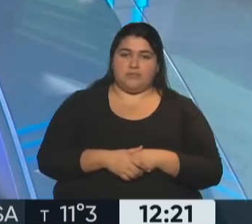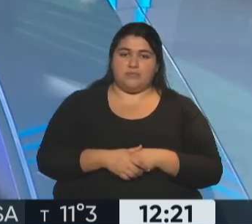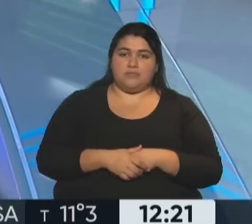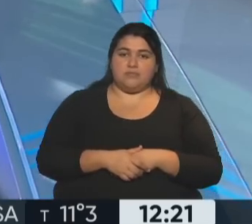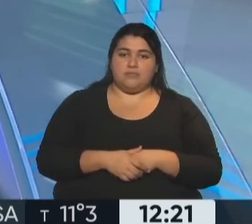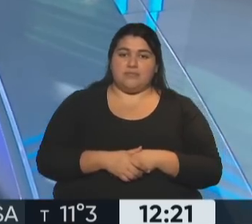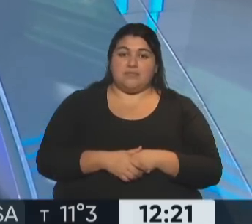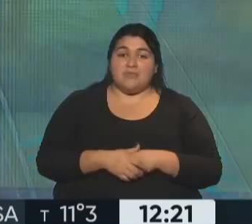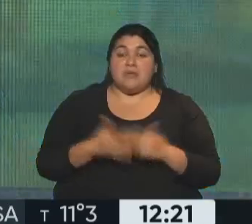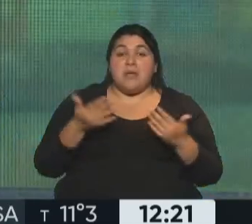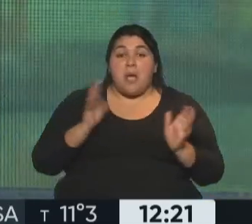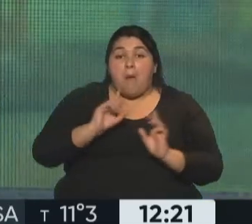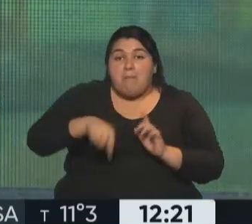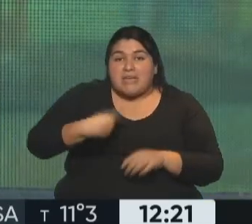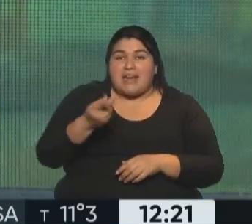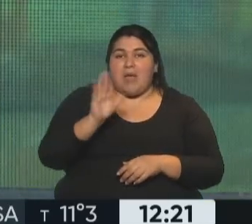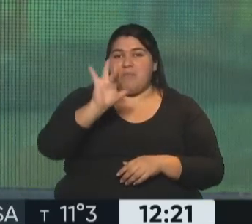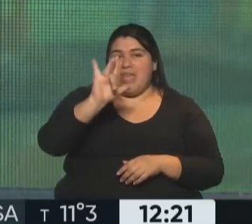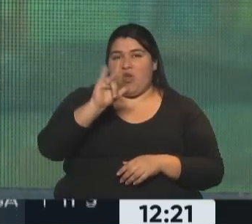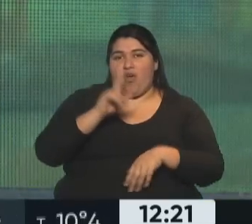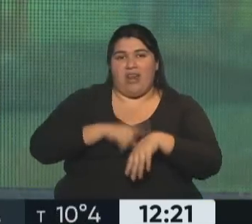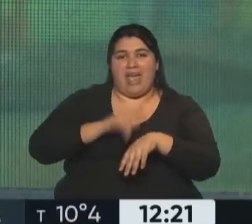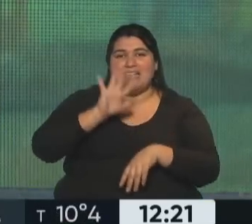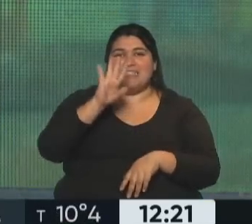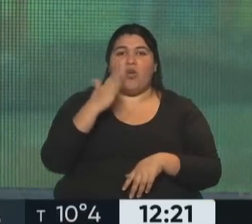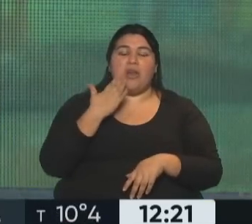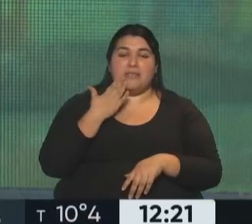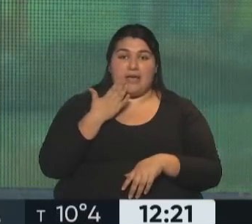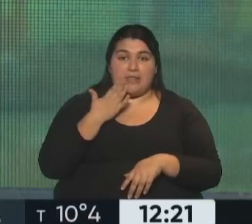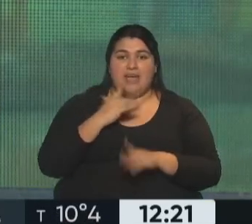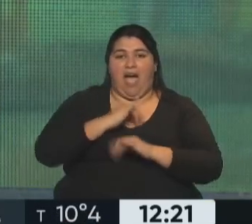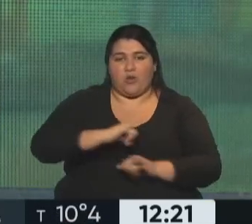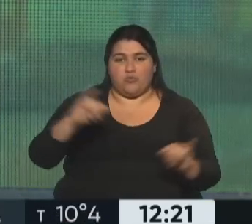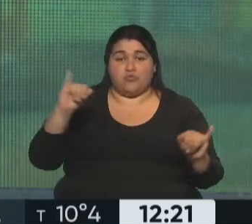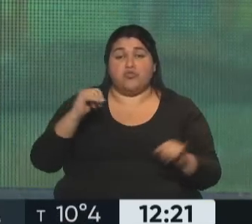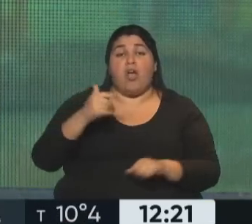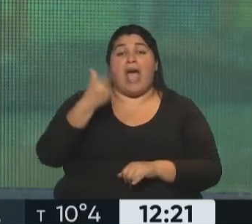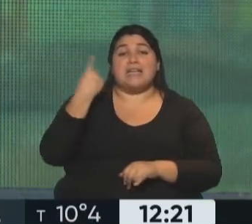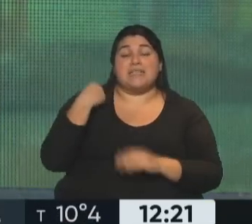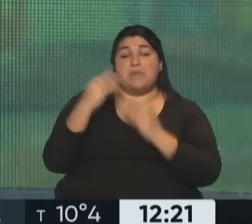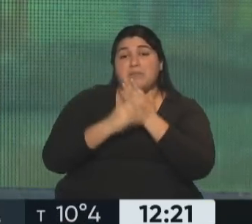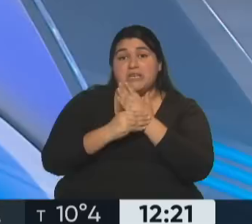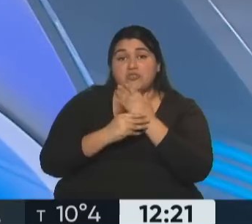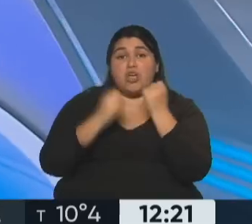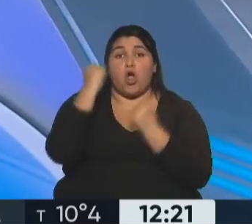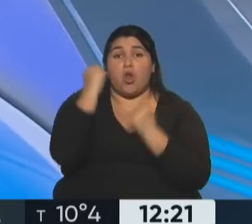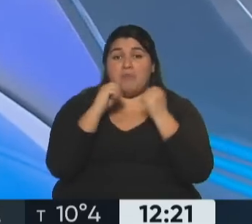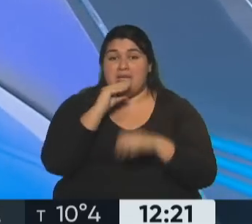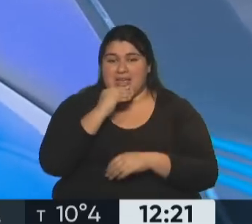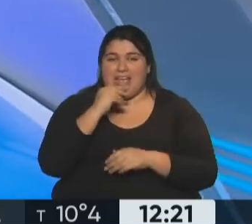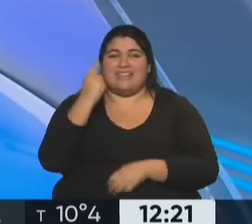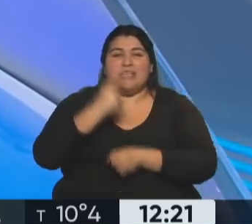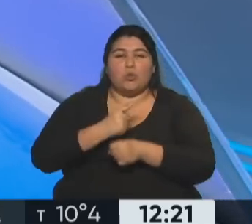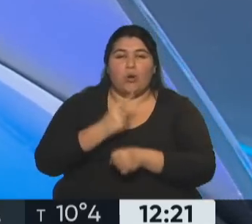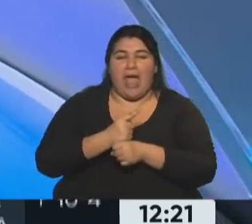será mañana miércoles 17 horas el anuncio pero ayer el ministro de economía sergio massa mantuvo una reunión con la titular de